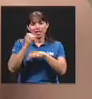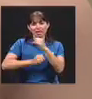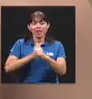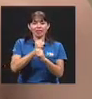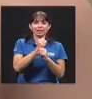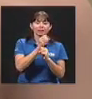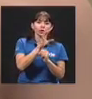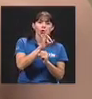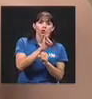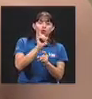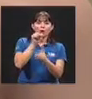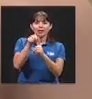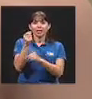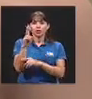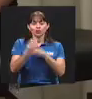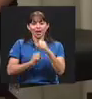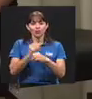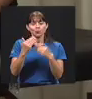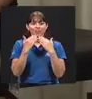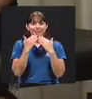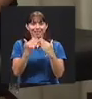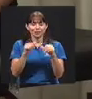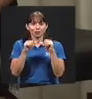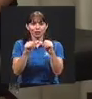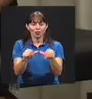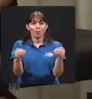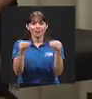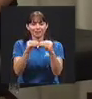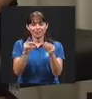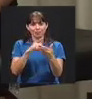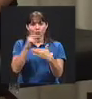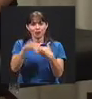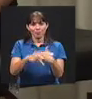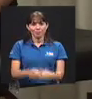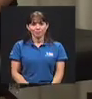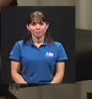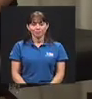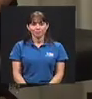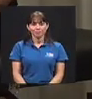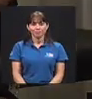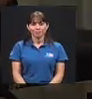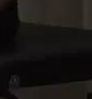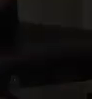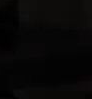las edades de 8 a 12 años. Muchas gracias y continúen con más del programa.